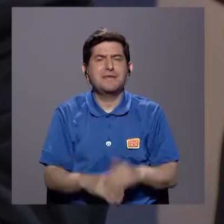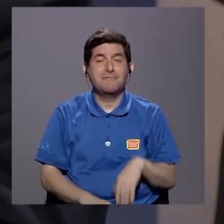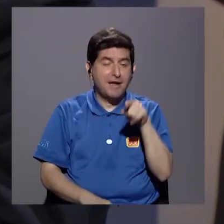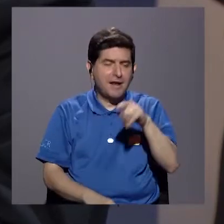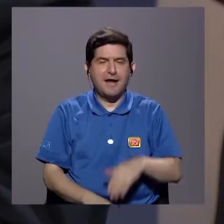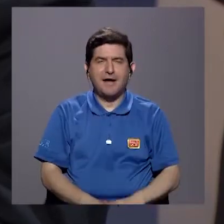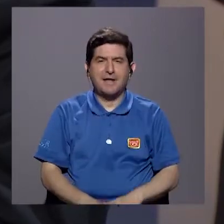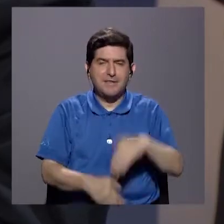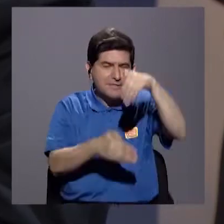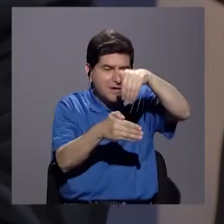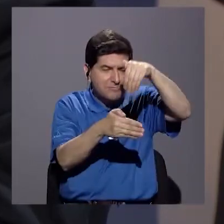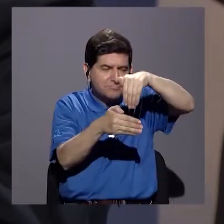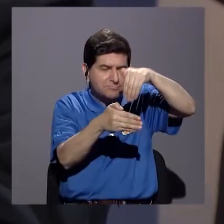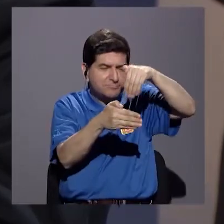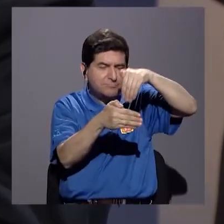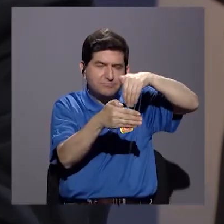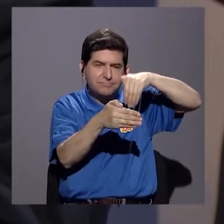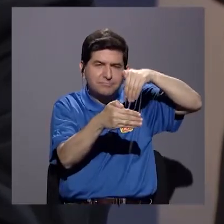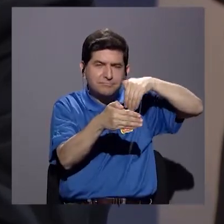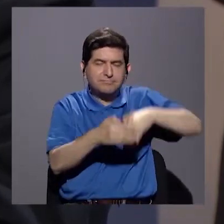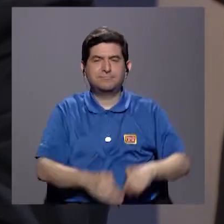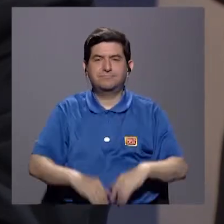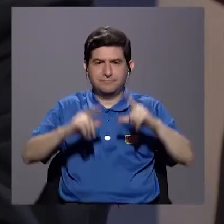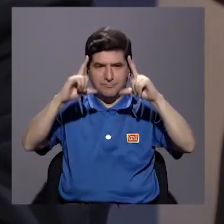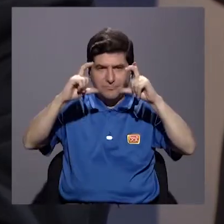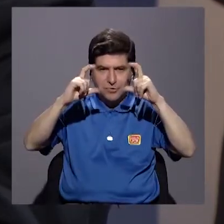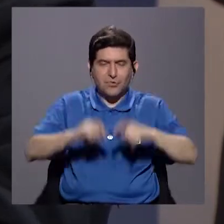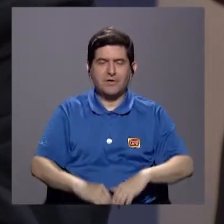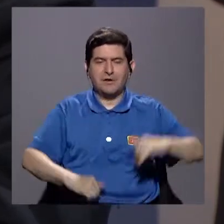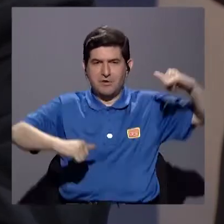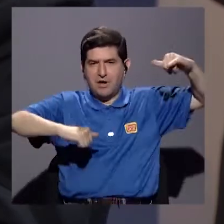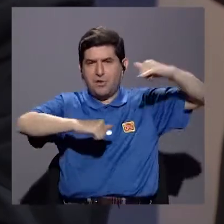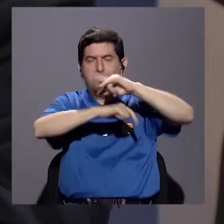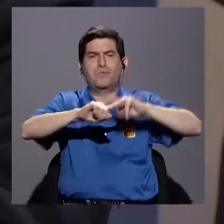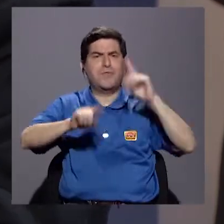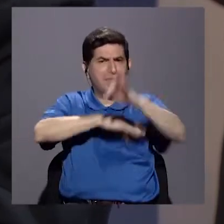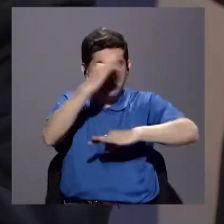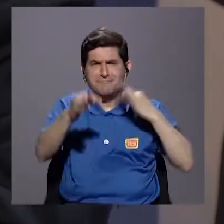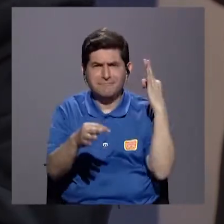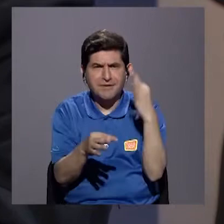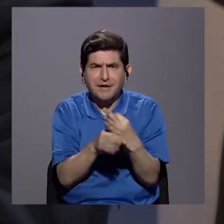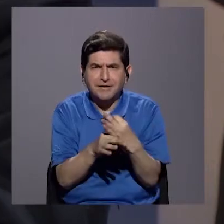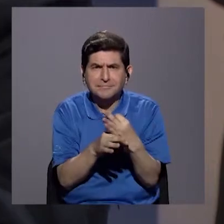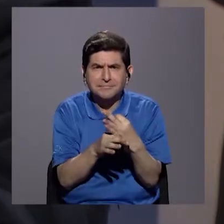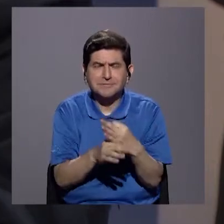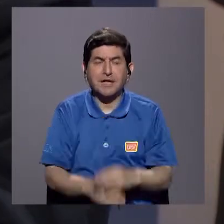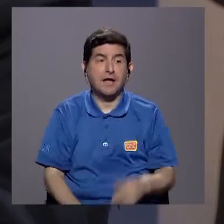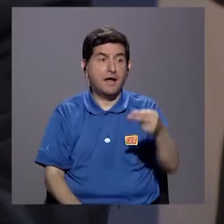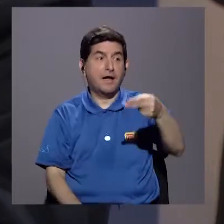el nivel de almacenamiento que tenemos ahí en fotografía aérea de muchos tipos